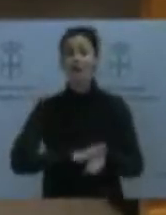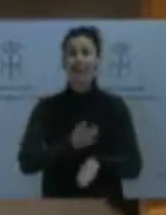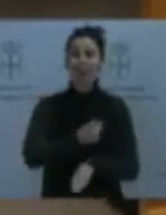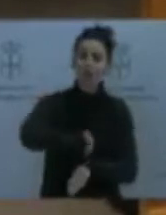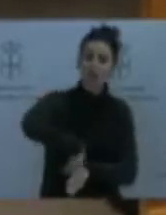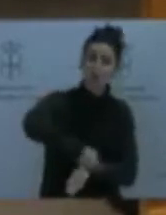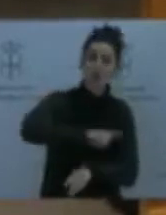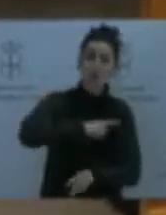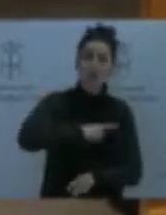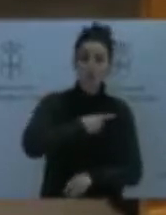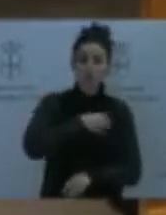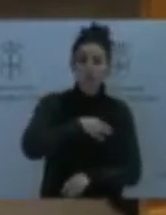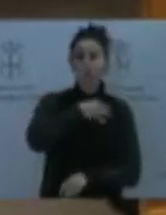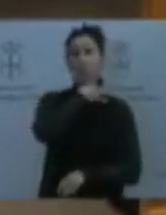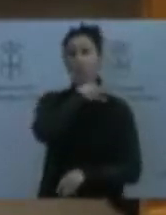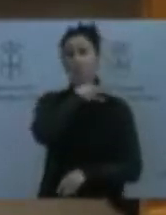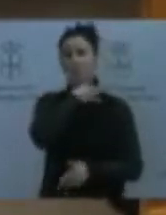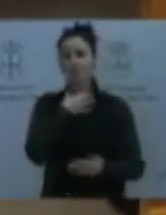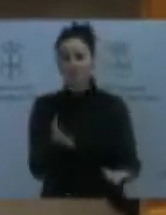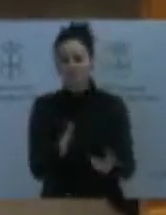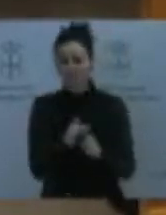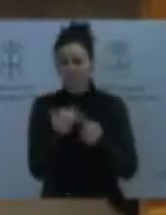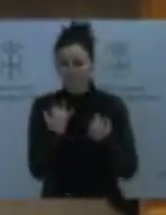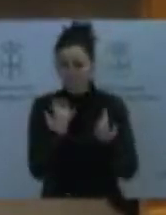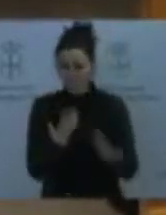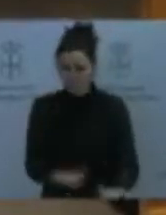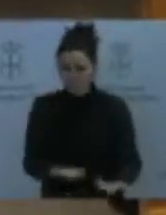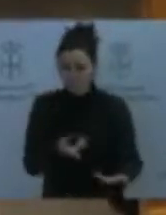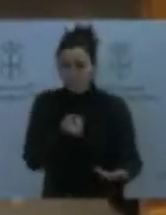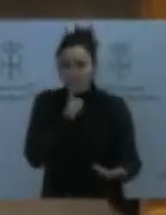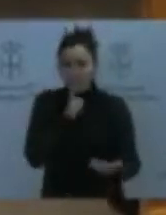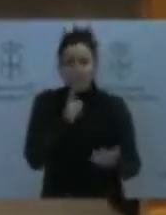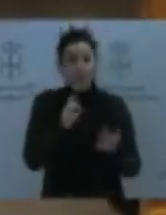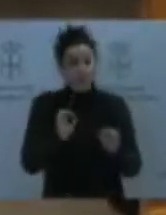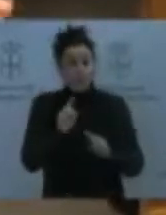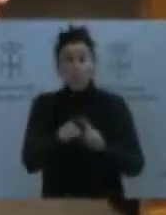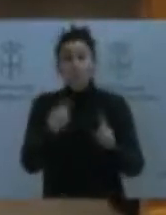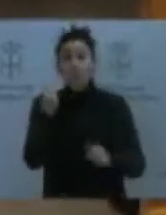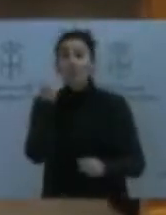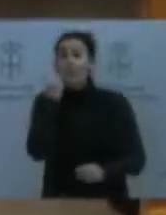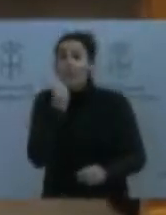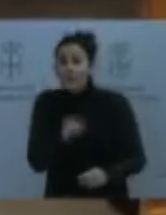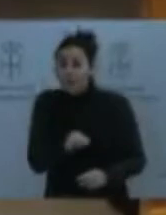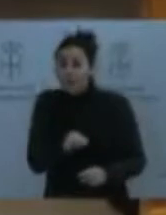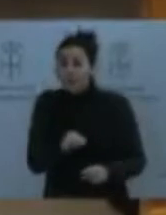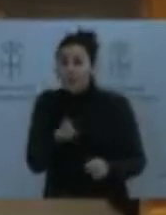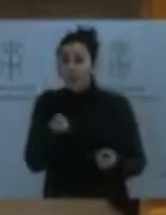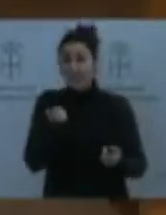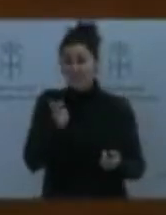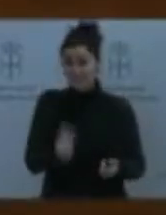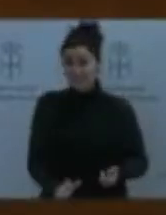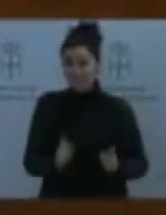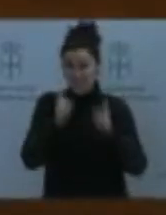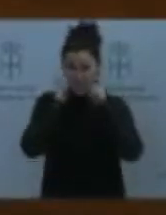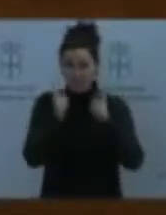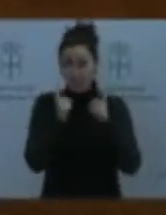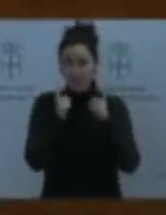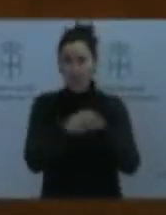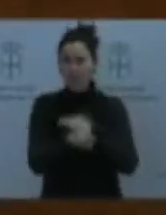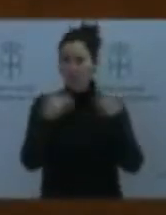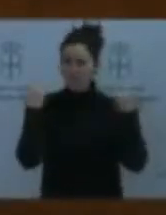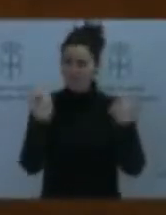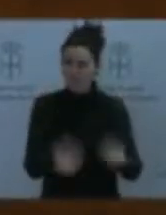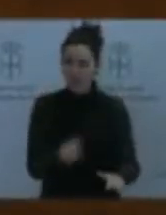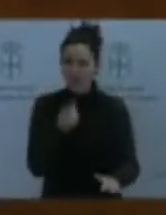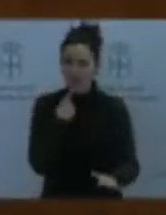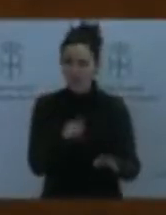exigieron durante 5 años congelación salarial y esfuerzos? ¿Cómo hemos llegado aquí? Una mala gestión, se dice, haciendo abstracción del entorno,